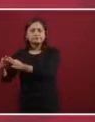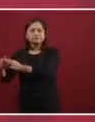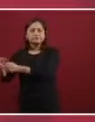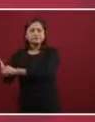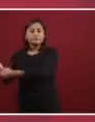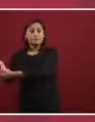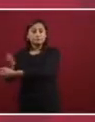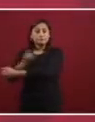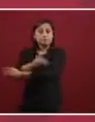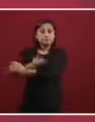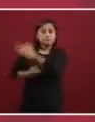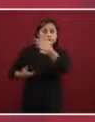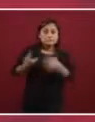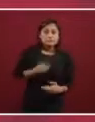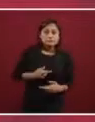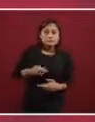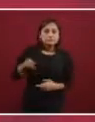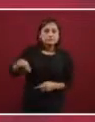que significó